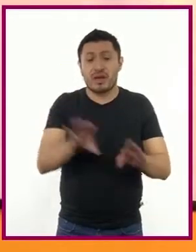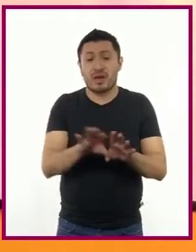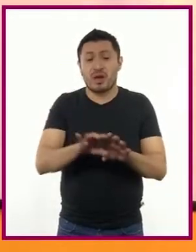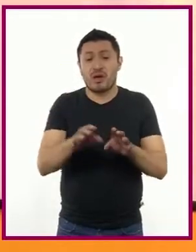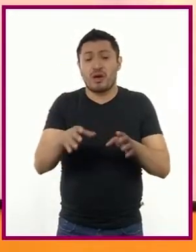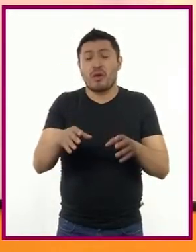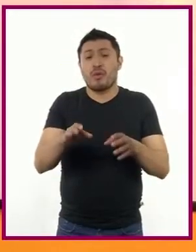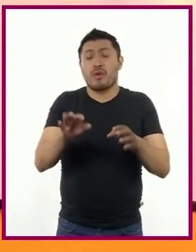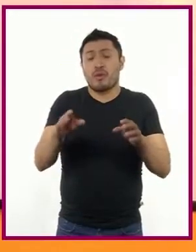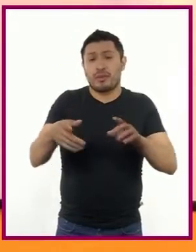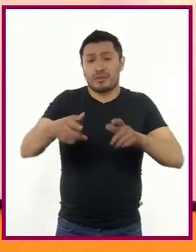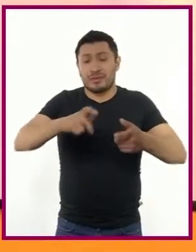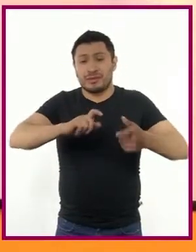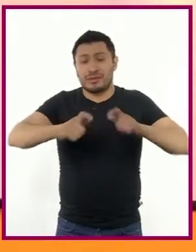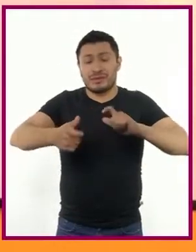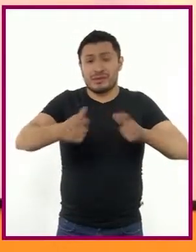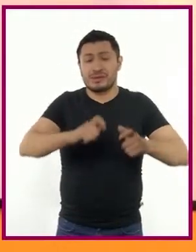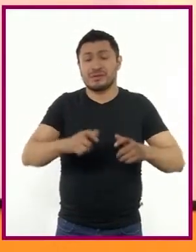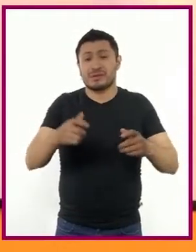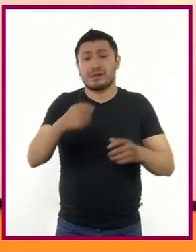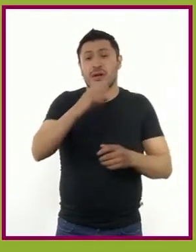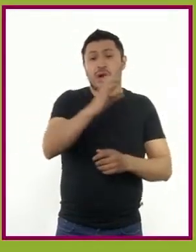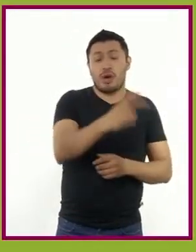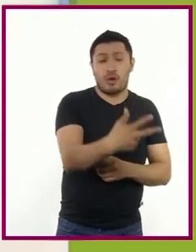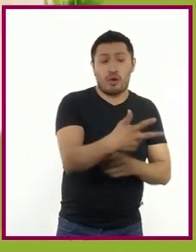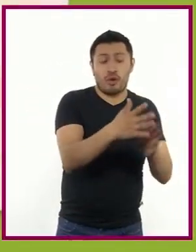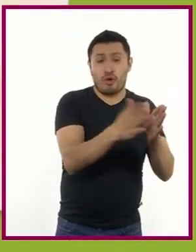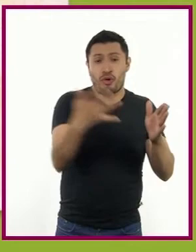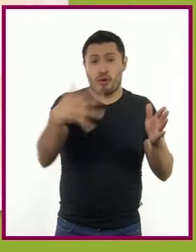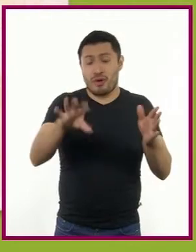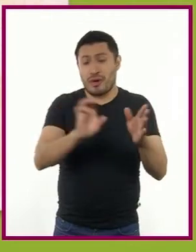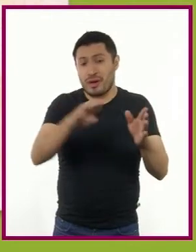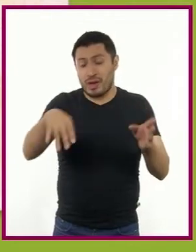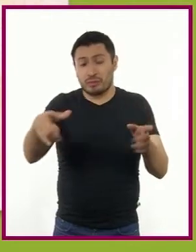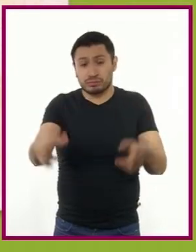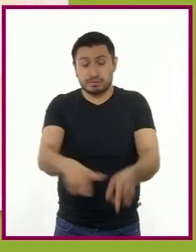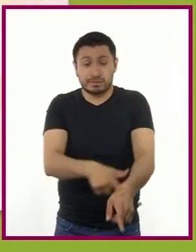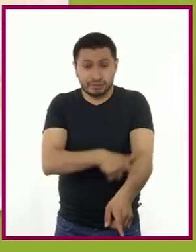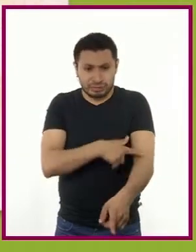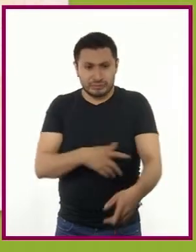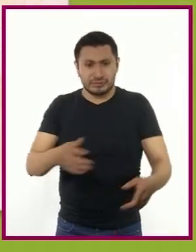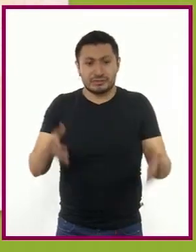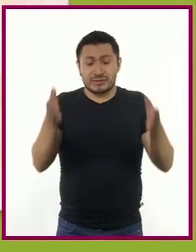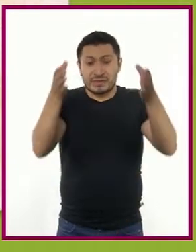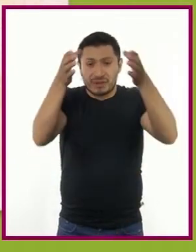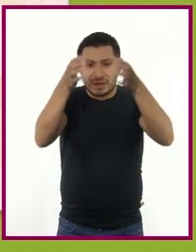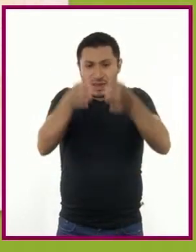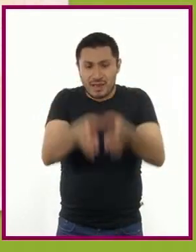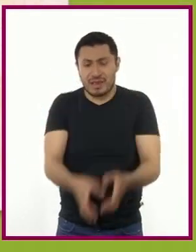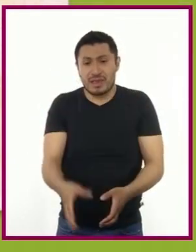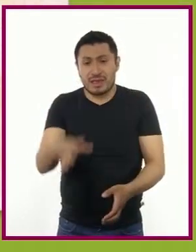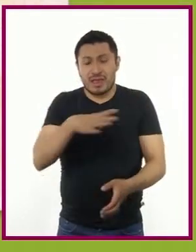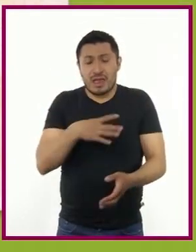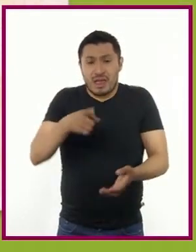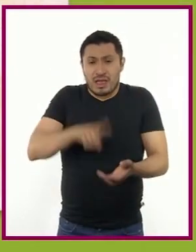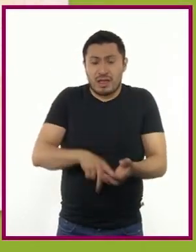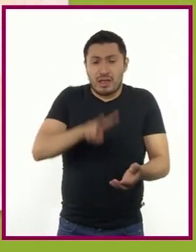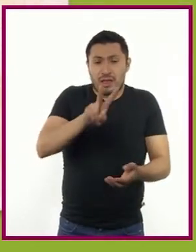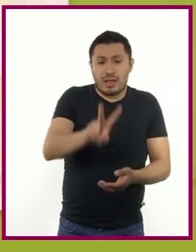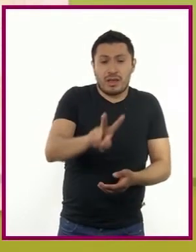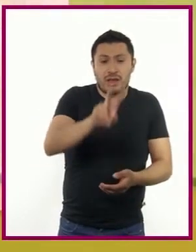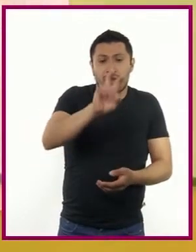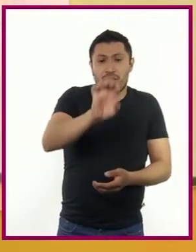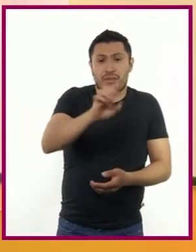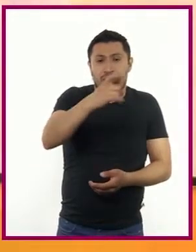paredes musculares finas de 8 a 10 centímetros de longitud? Claro, además se encuentra entre la vejiga y el